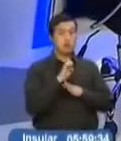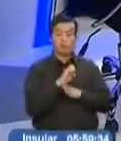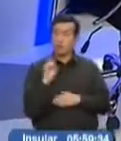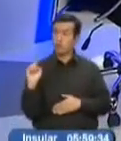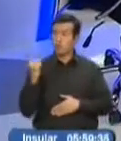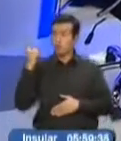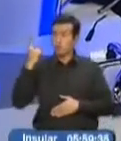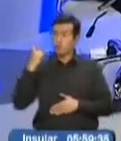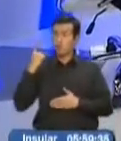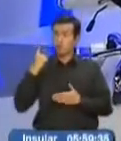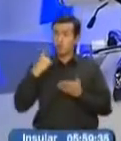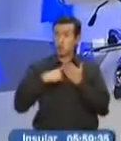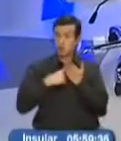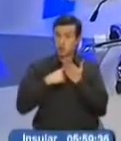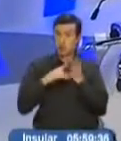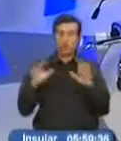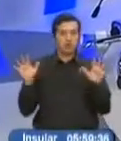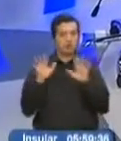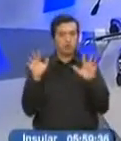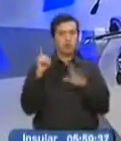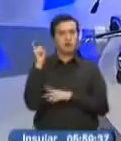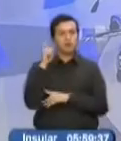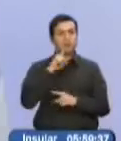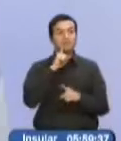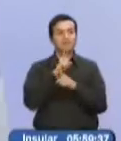solo con China. Necesito armar